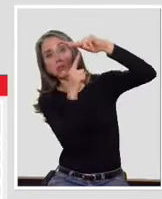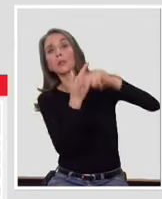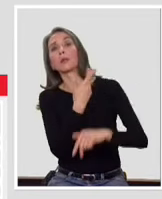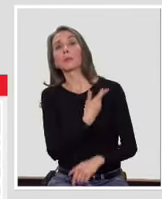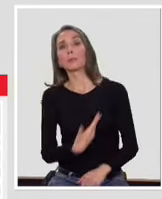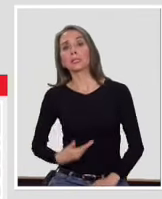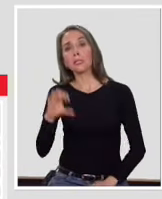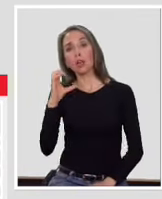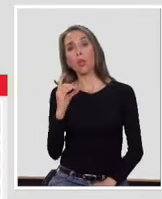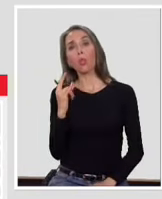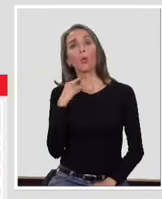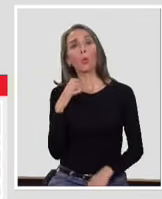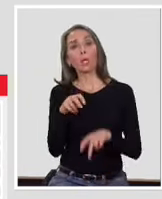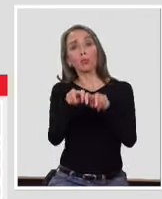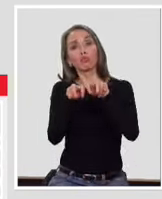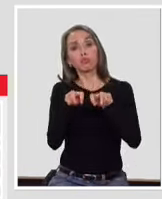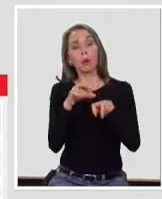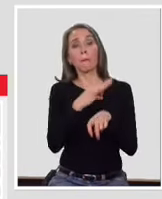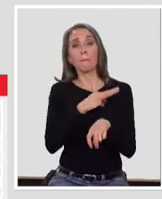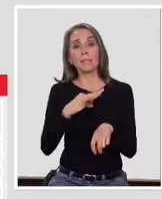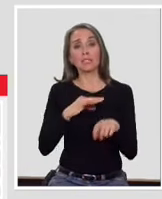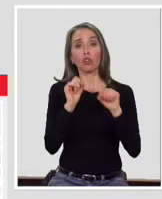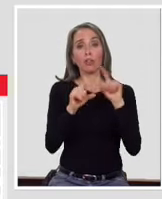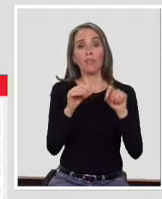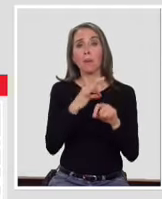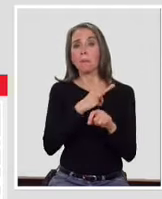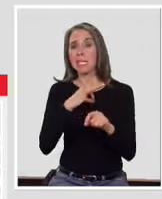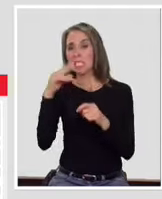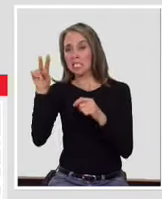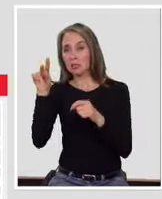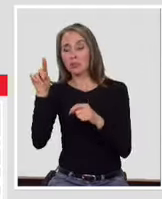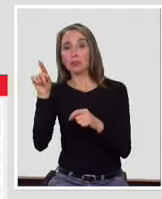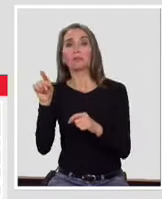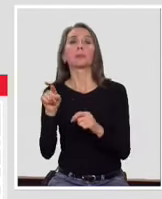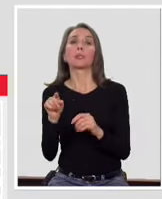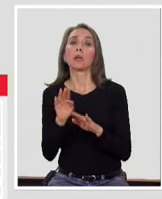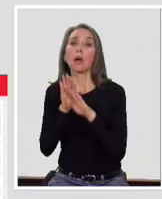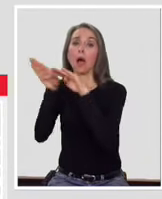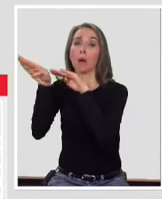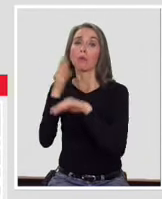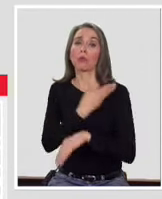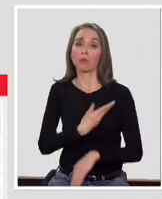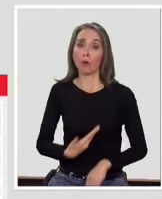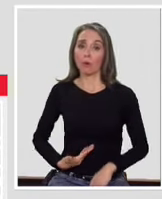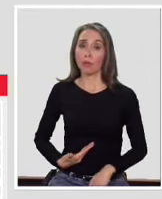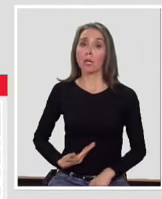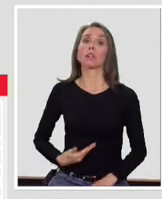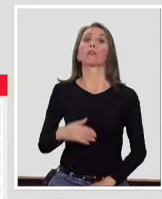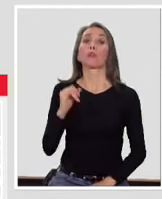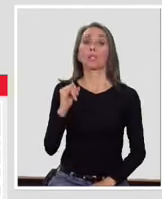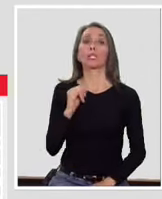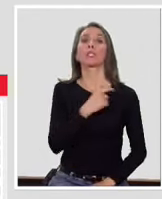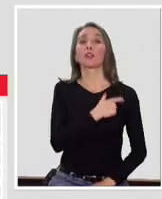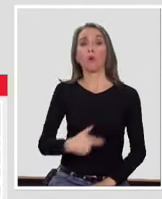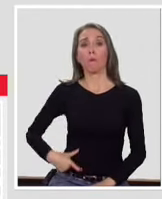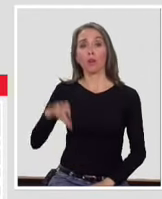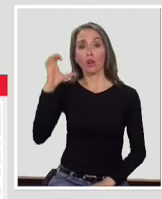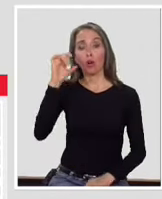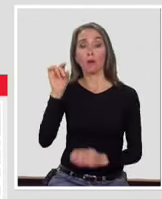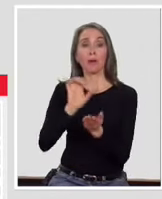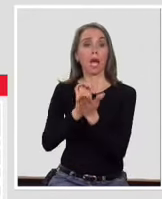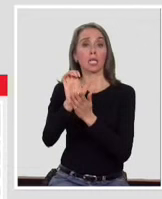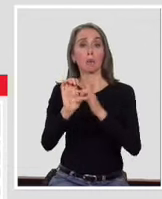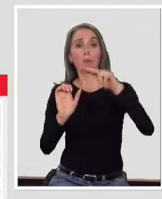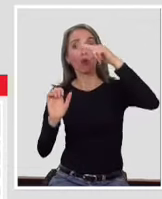del Interior y Defensa de ese país, junto con expresar la solidaridad al mandatario y al gobierno de Colombia ante este repudiable hecho.